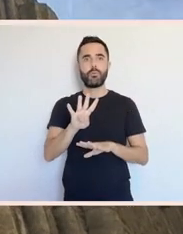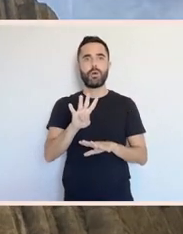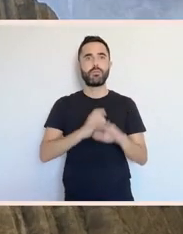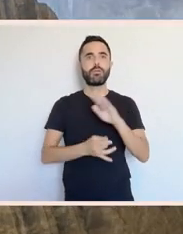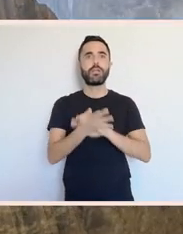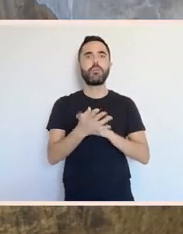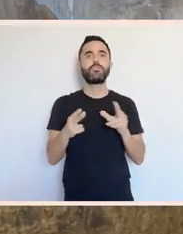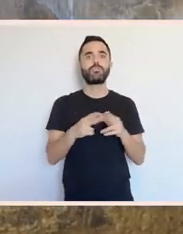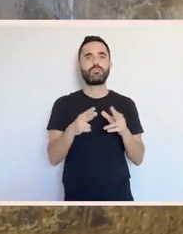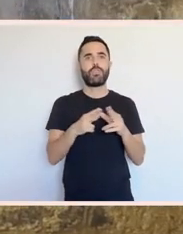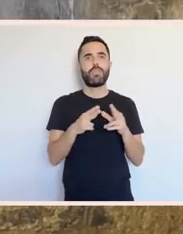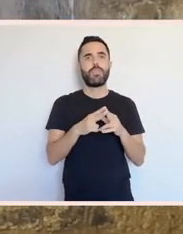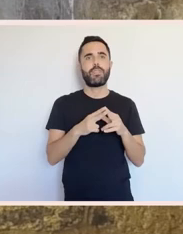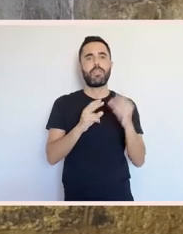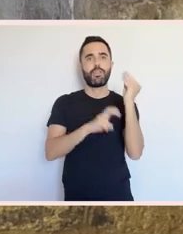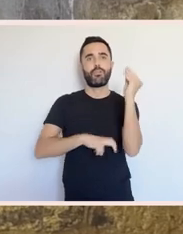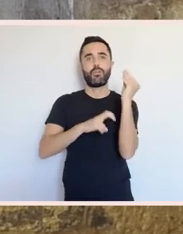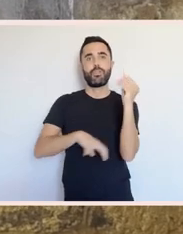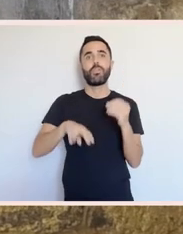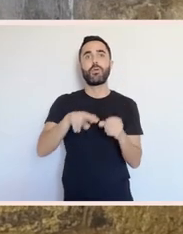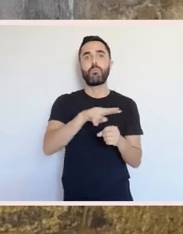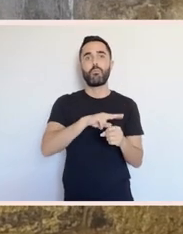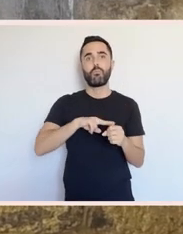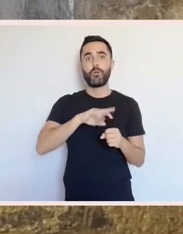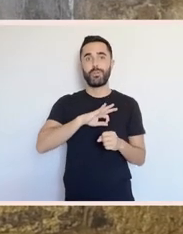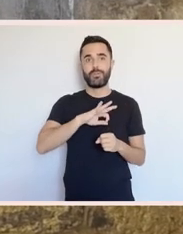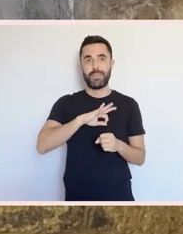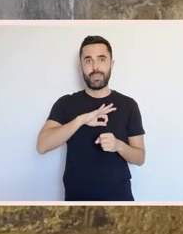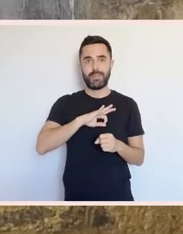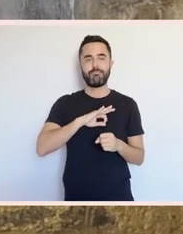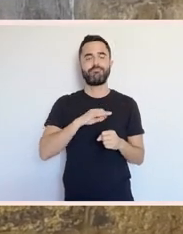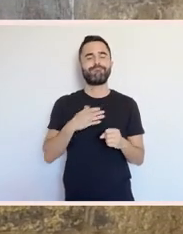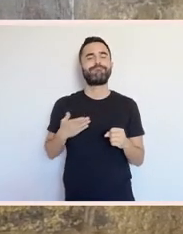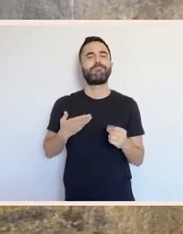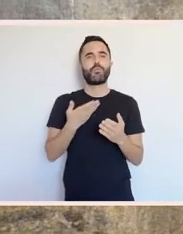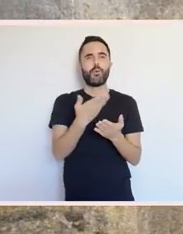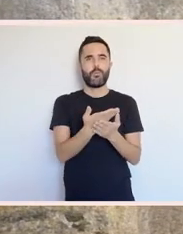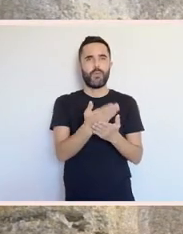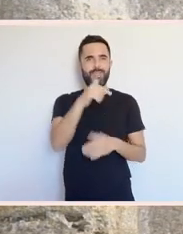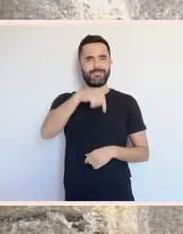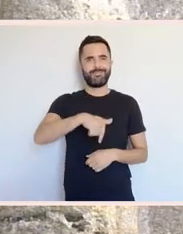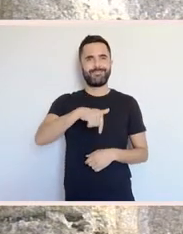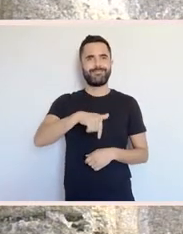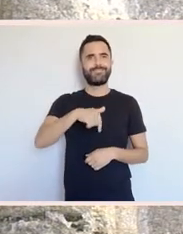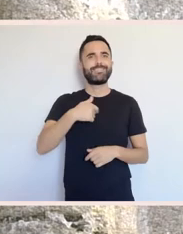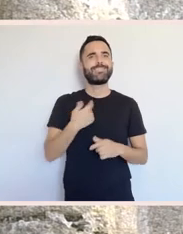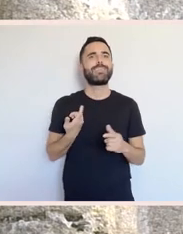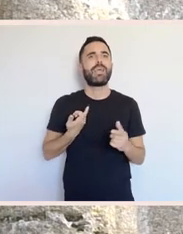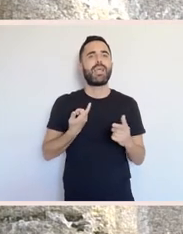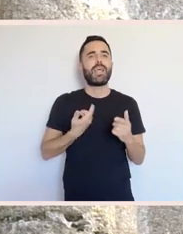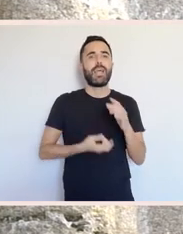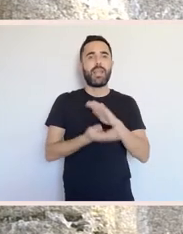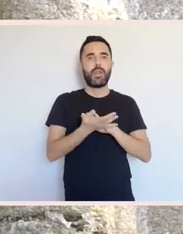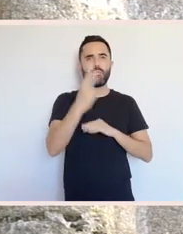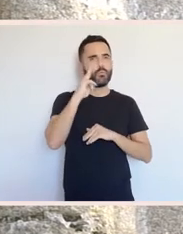museo no que gardar e expoñer aqueles restos de interese histórico e artístico que ían recuperando de